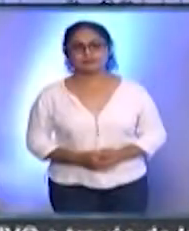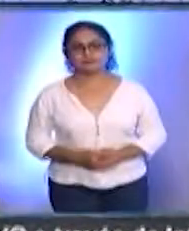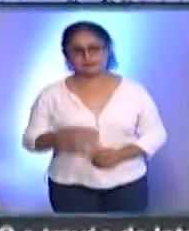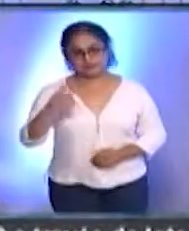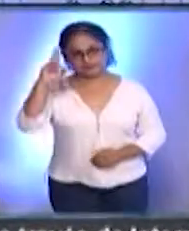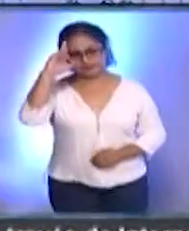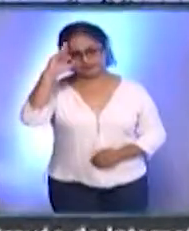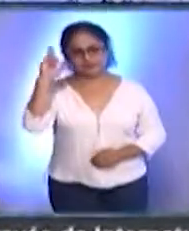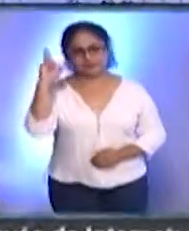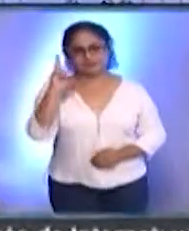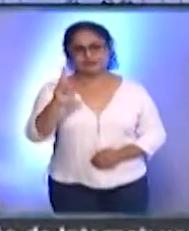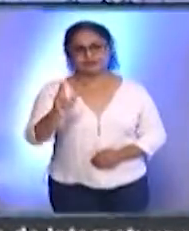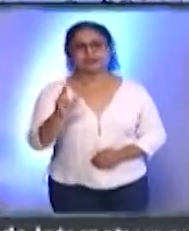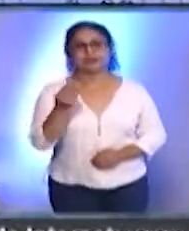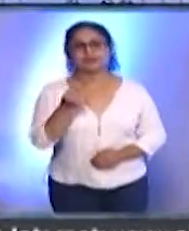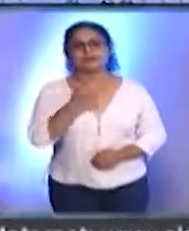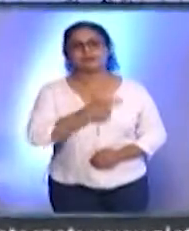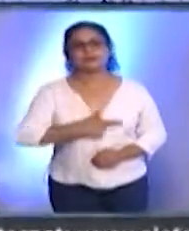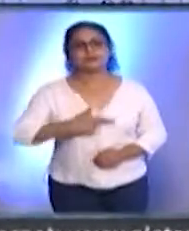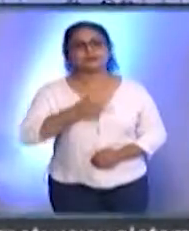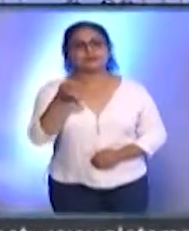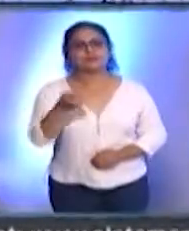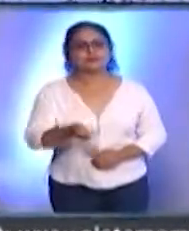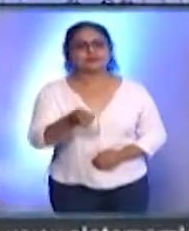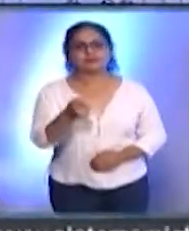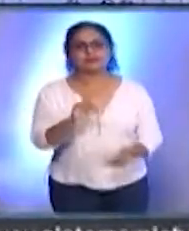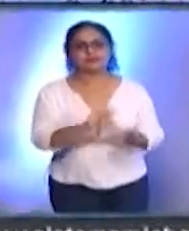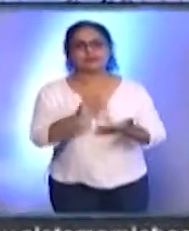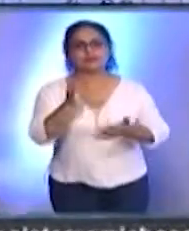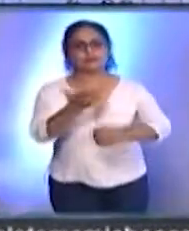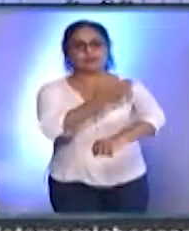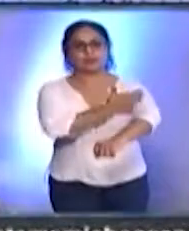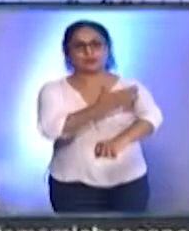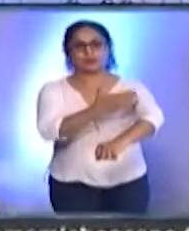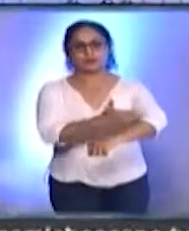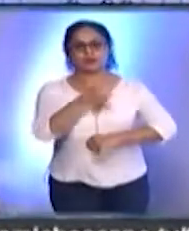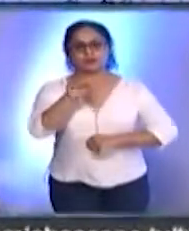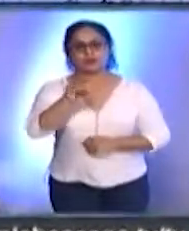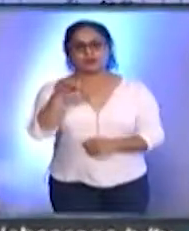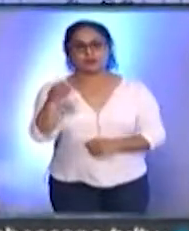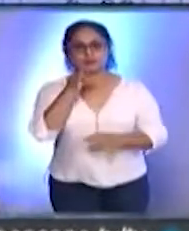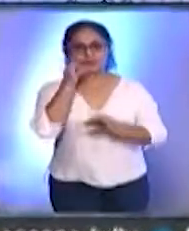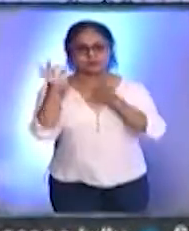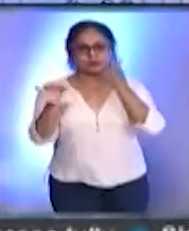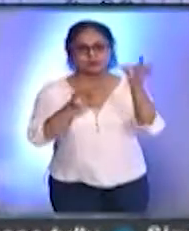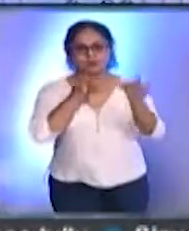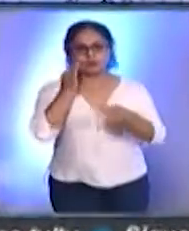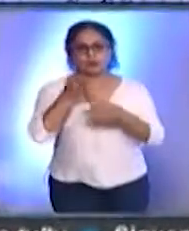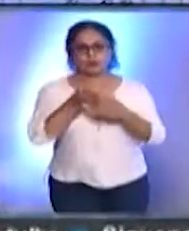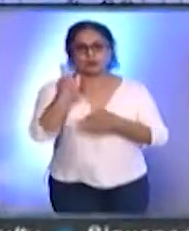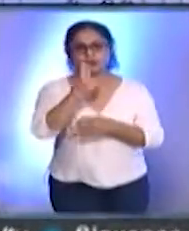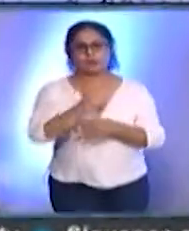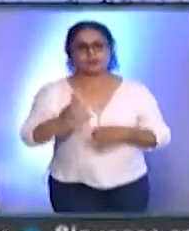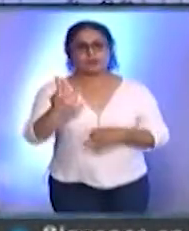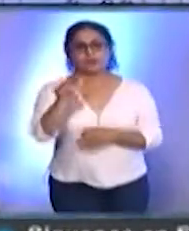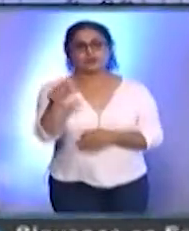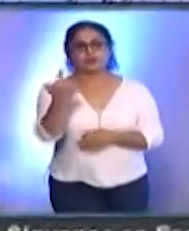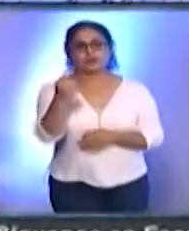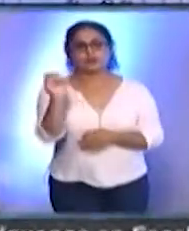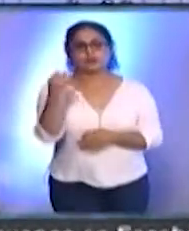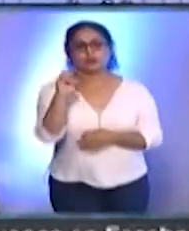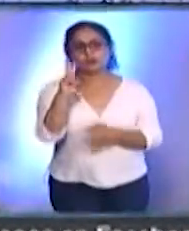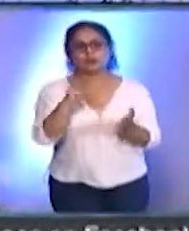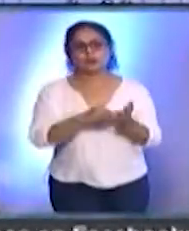Hola, ¿qué tal? Les saludo con el gusto de siempre. Gracias por acompañarnos en SM Noticias, hoy martes 12 de octubre del